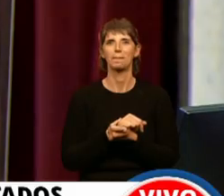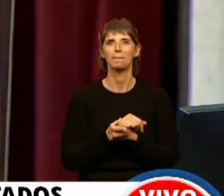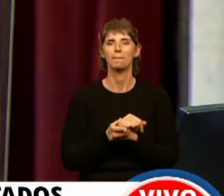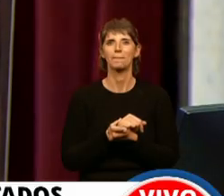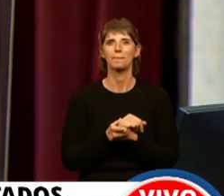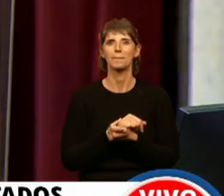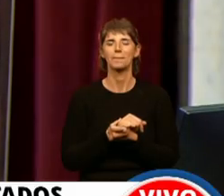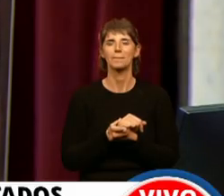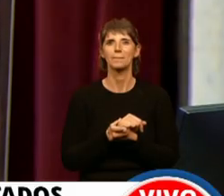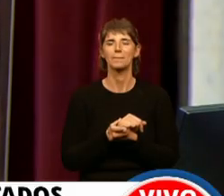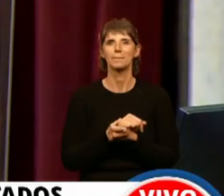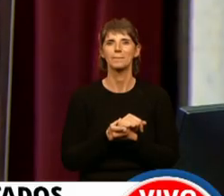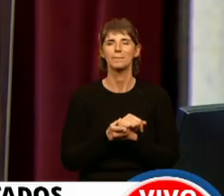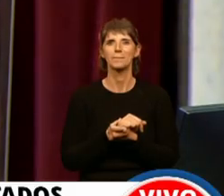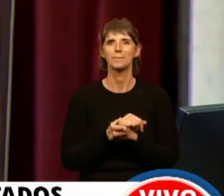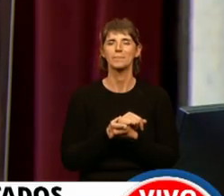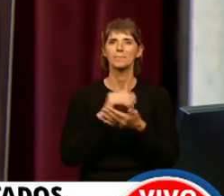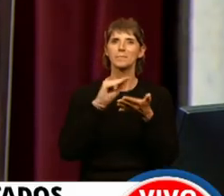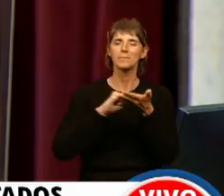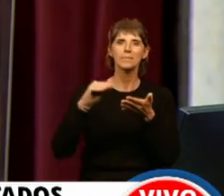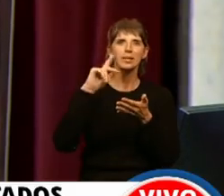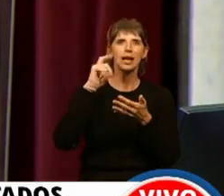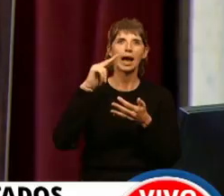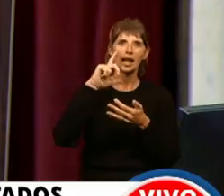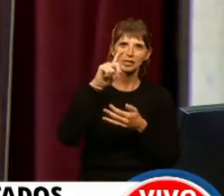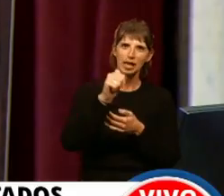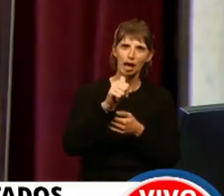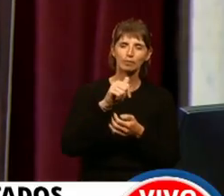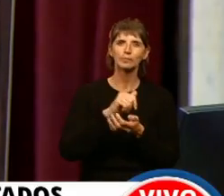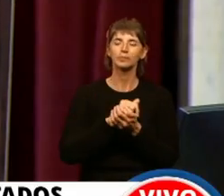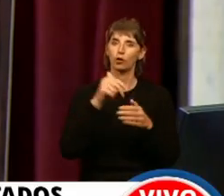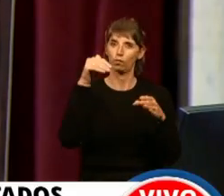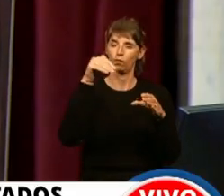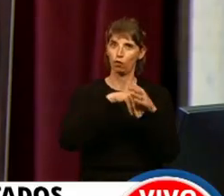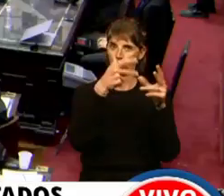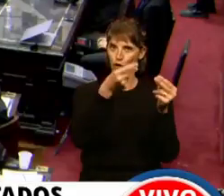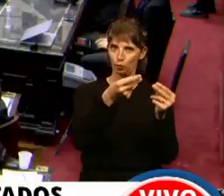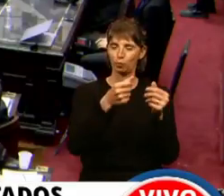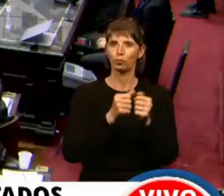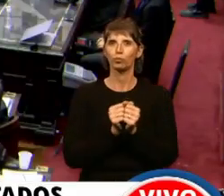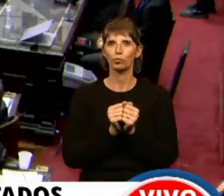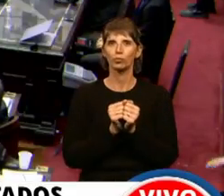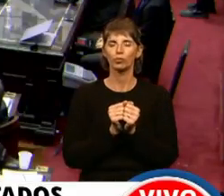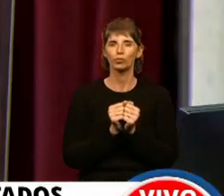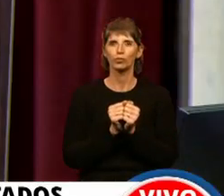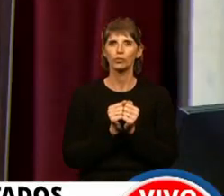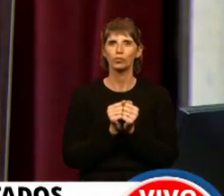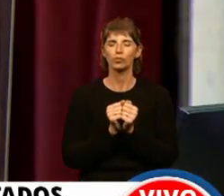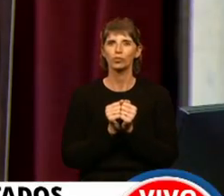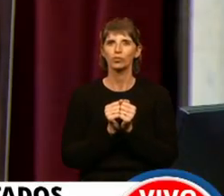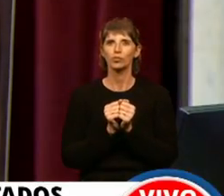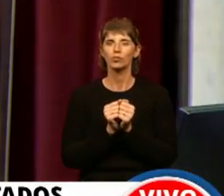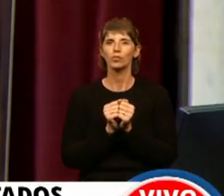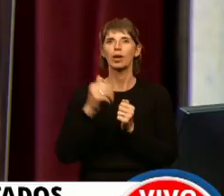diputada ximena garcía negativo diputado jose